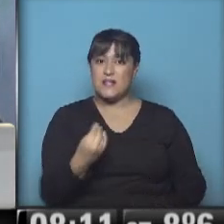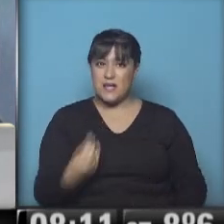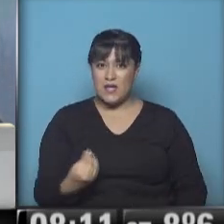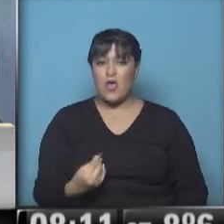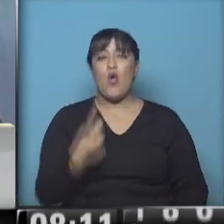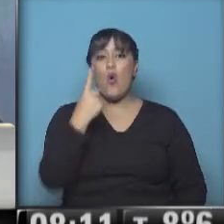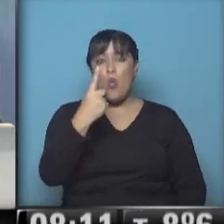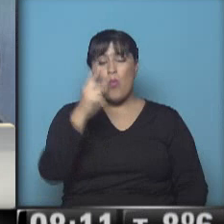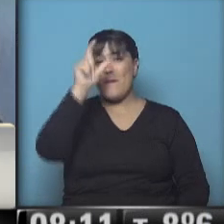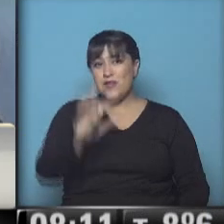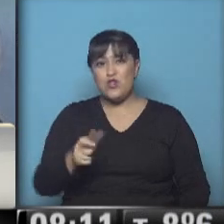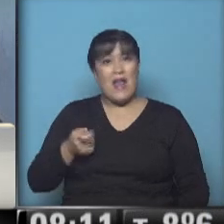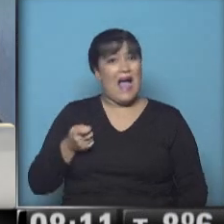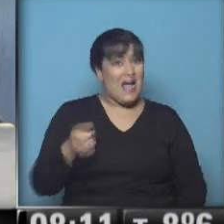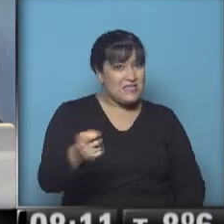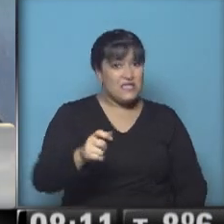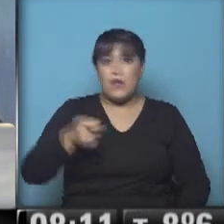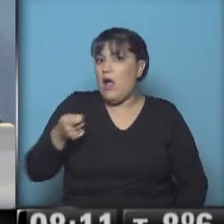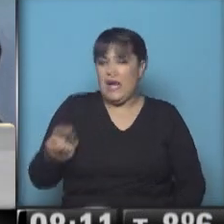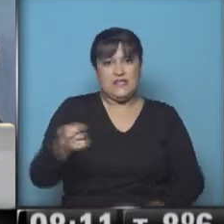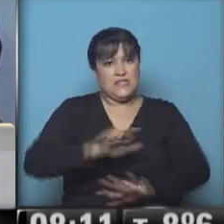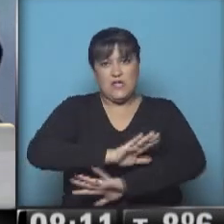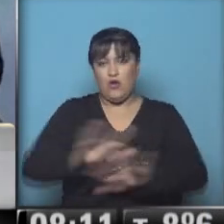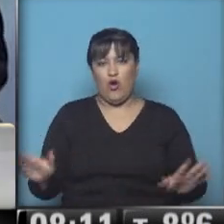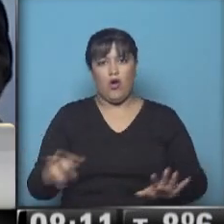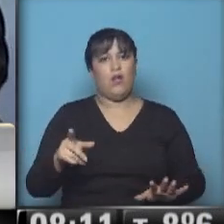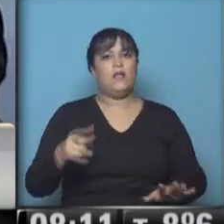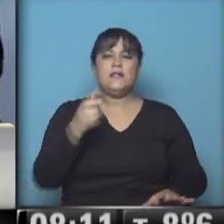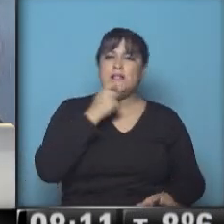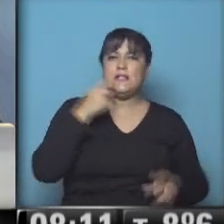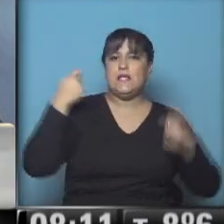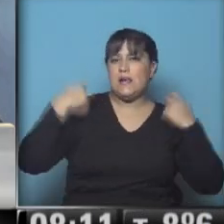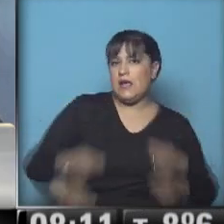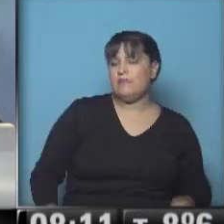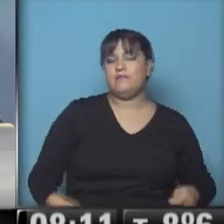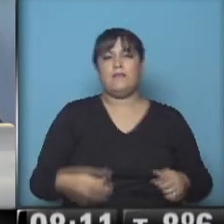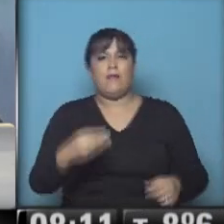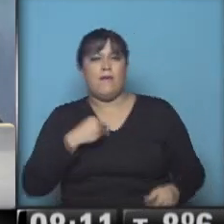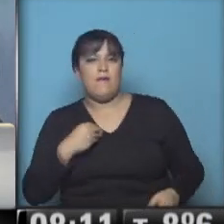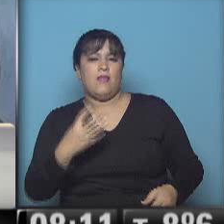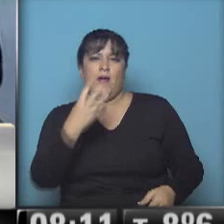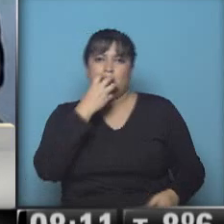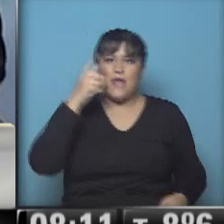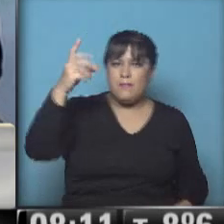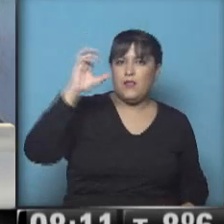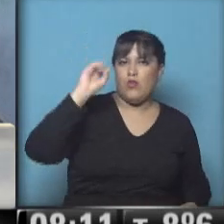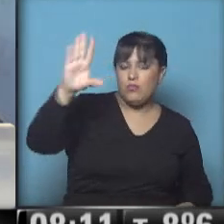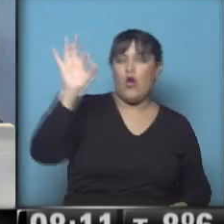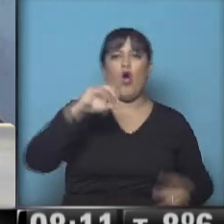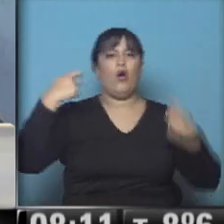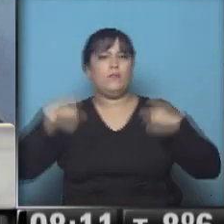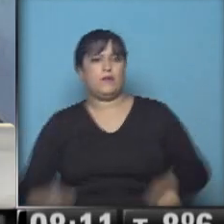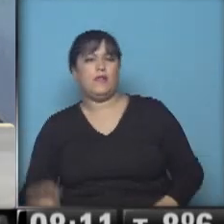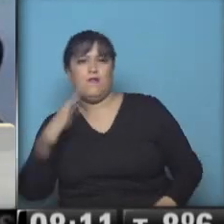un asesino es un asesino tenga la camiseta de Sarmiento de Forever en el Chaco tenga la camiseta de boca o River